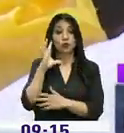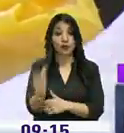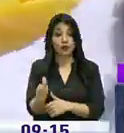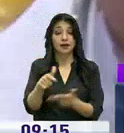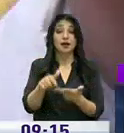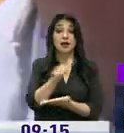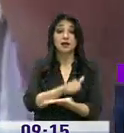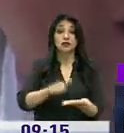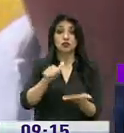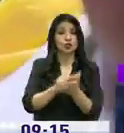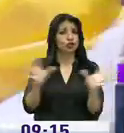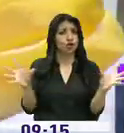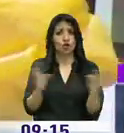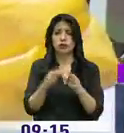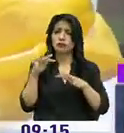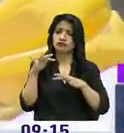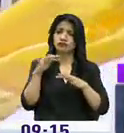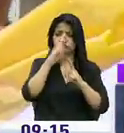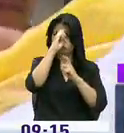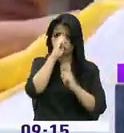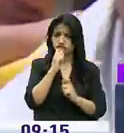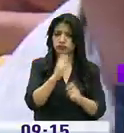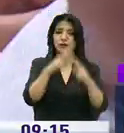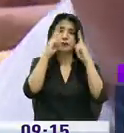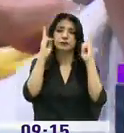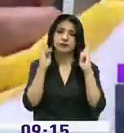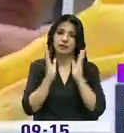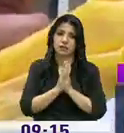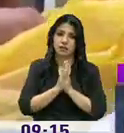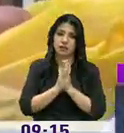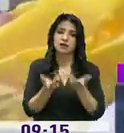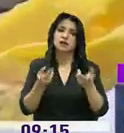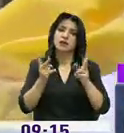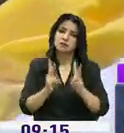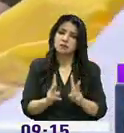Suay, hemos venido a rendir nuestro homenaje a la Virgen y a